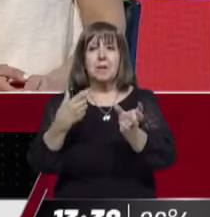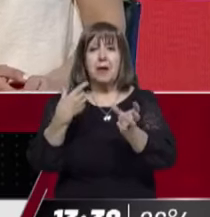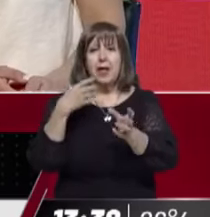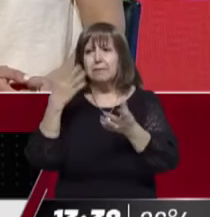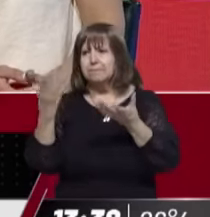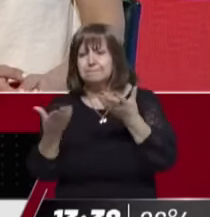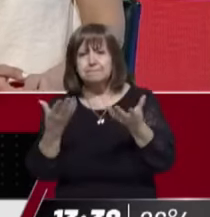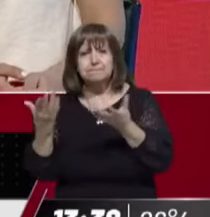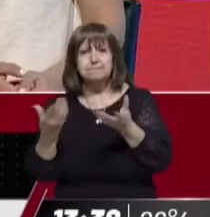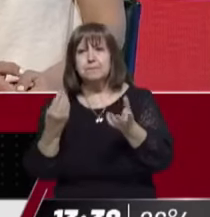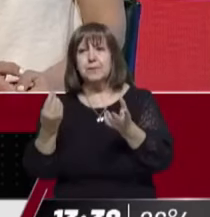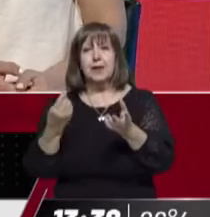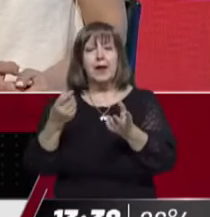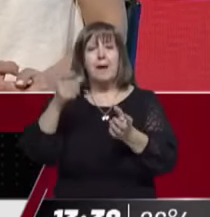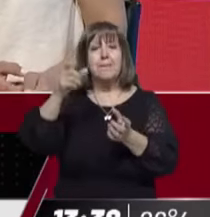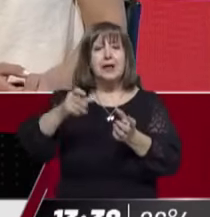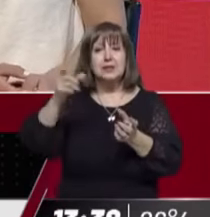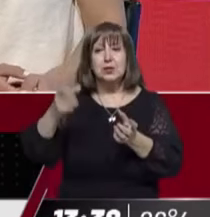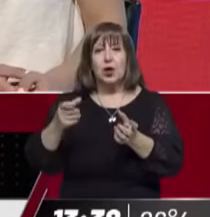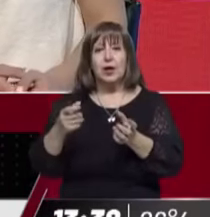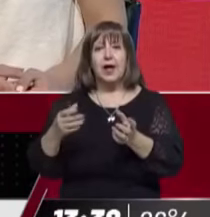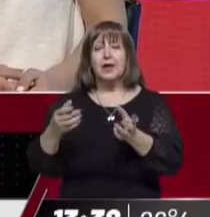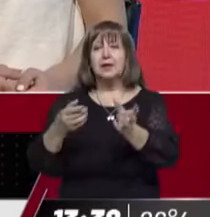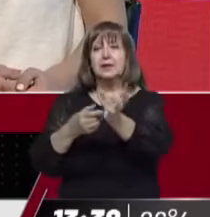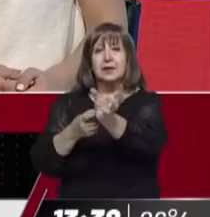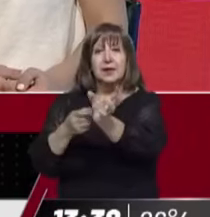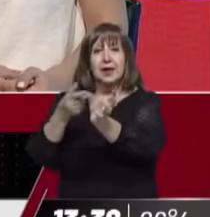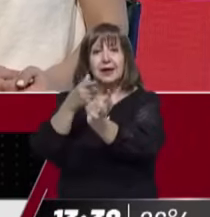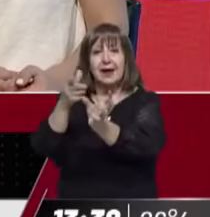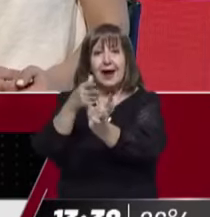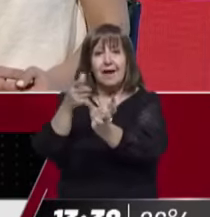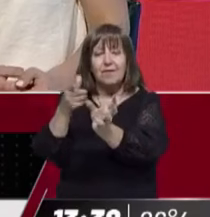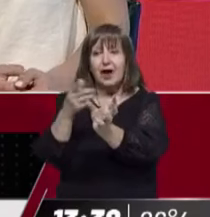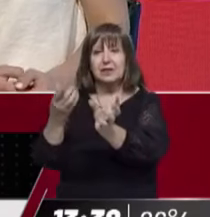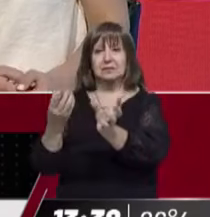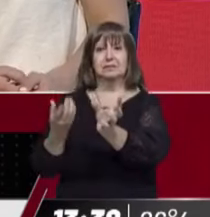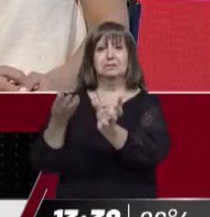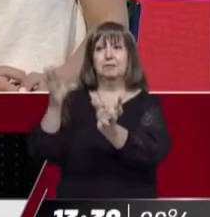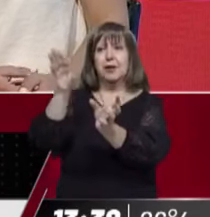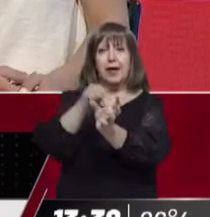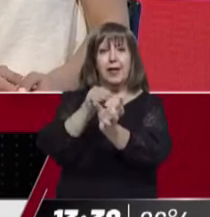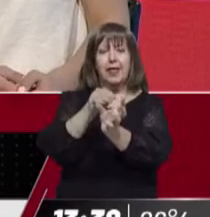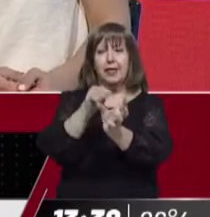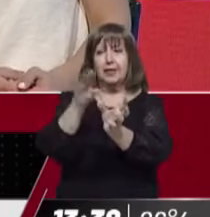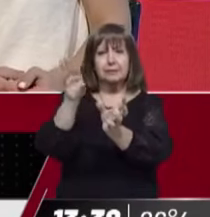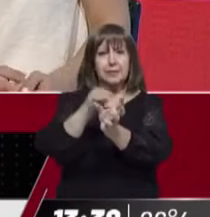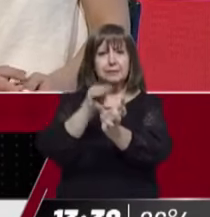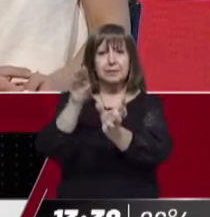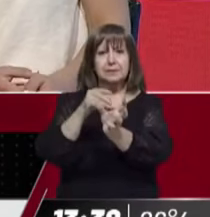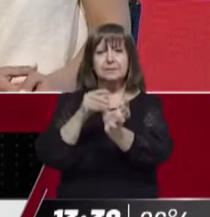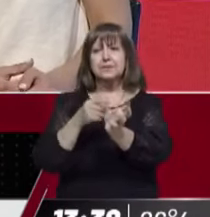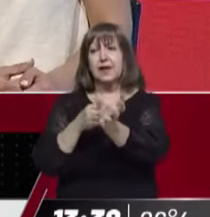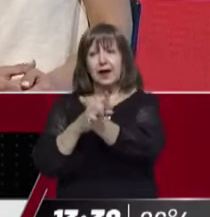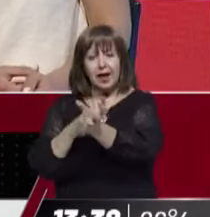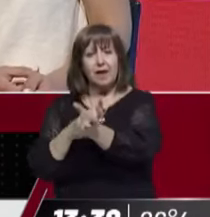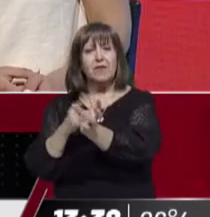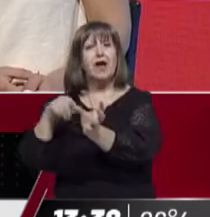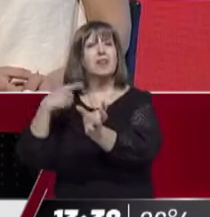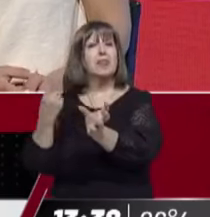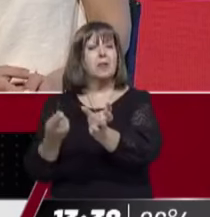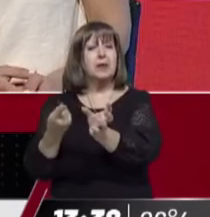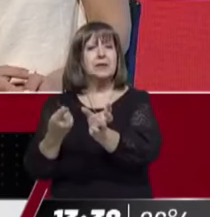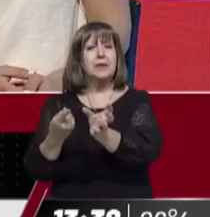7, pero también está concientizar a los chicos en no grabar este tipo de peleas. Este tipo de discusiones, como te decían ayer los jóvenes, a